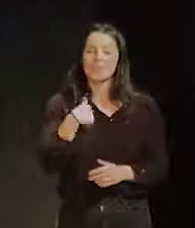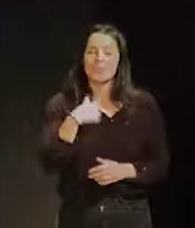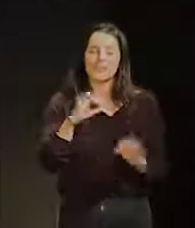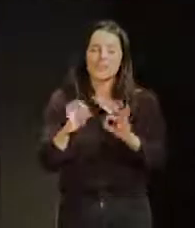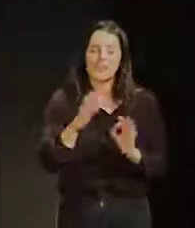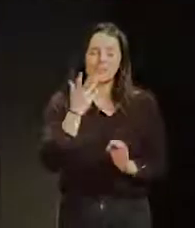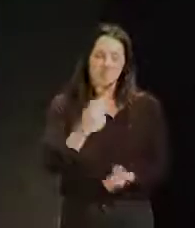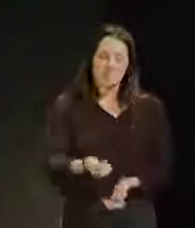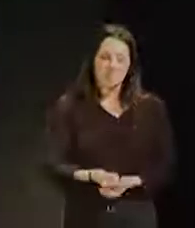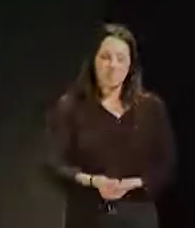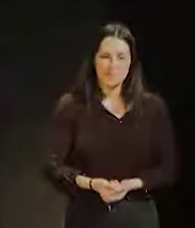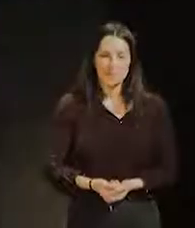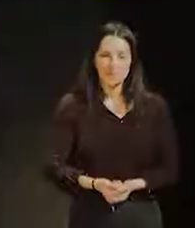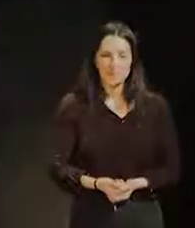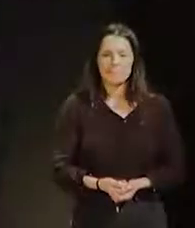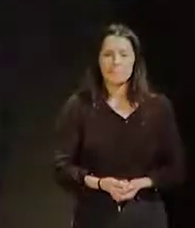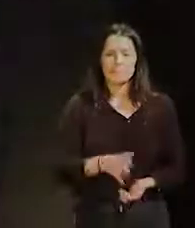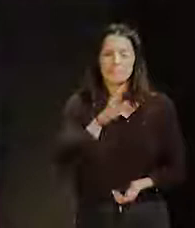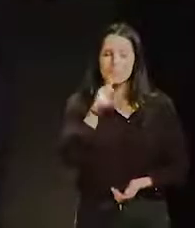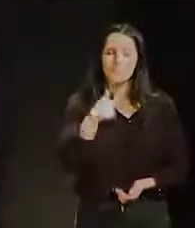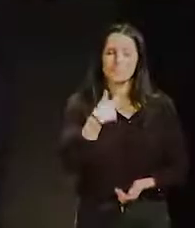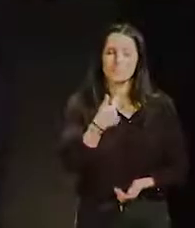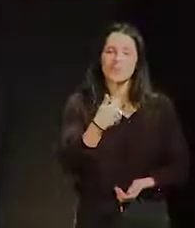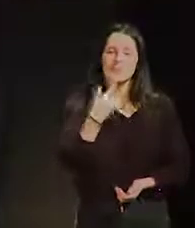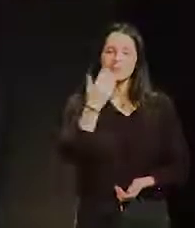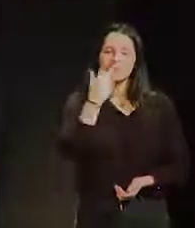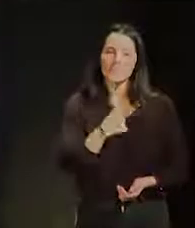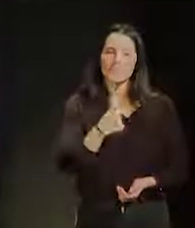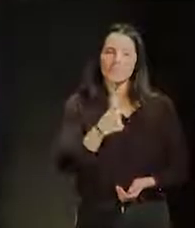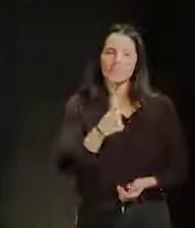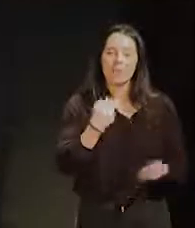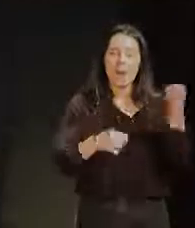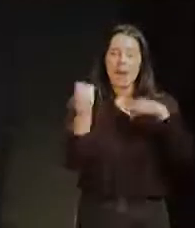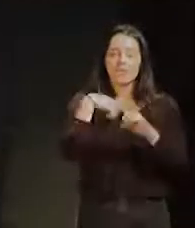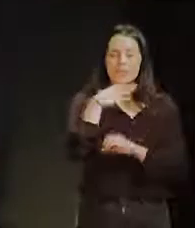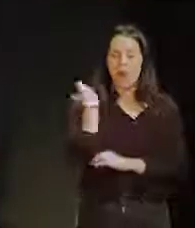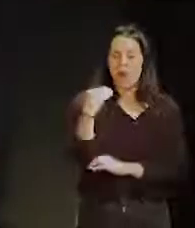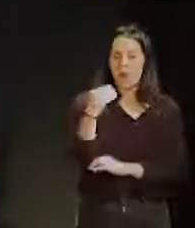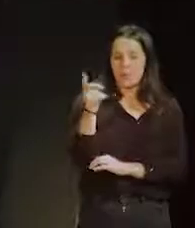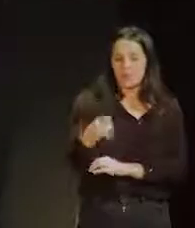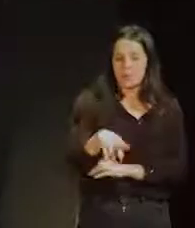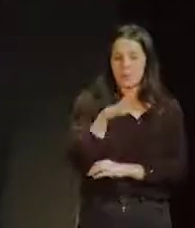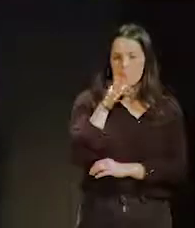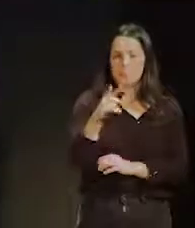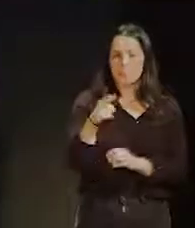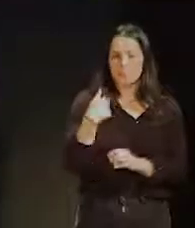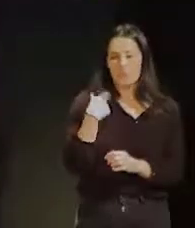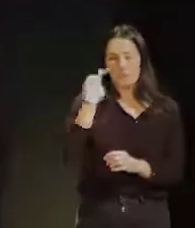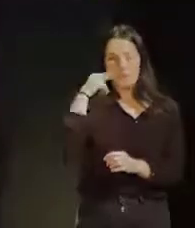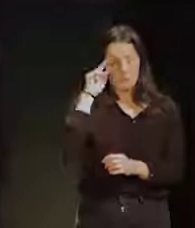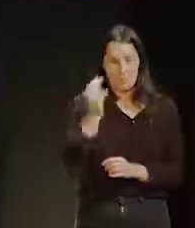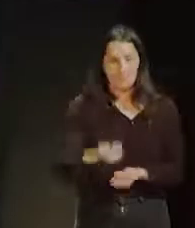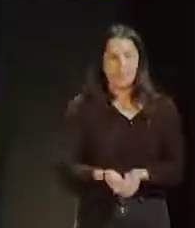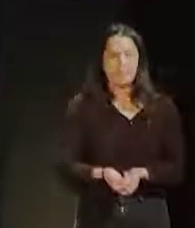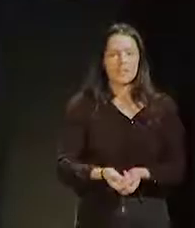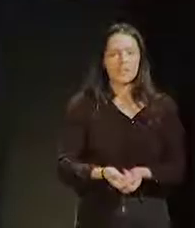me gustan más los artistas jóvenes, porque tienen un poco más de inexperiencia y